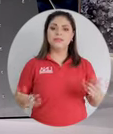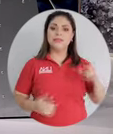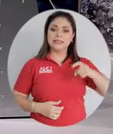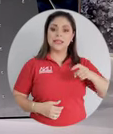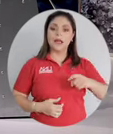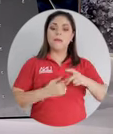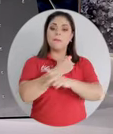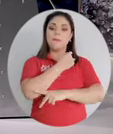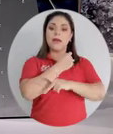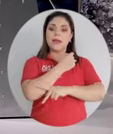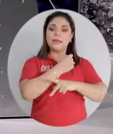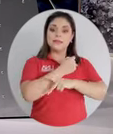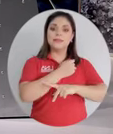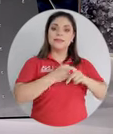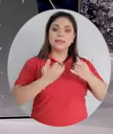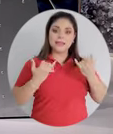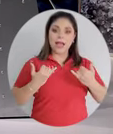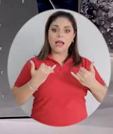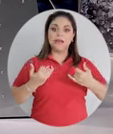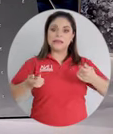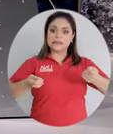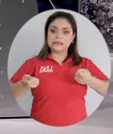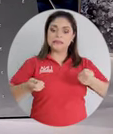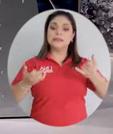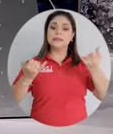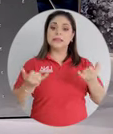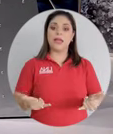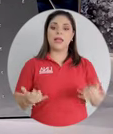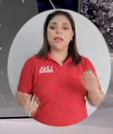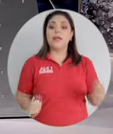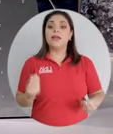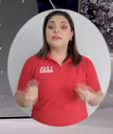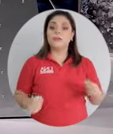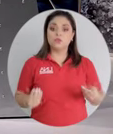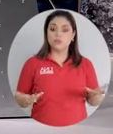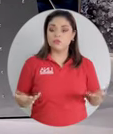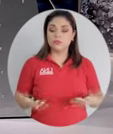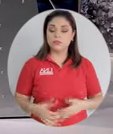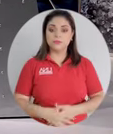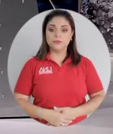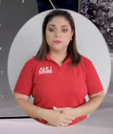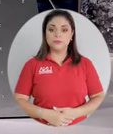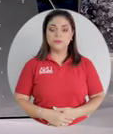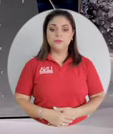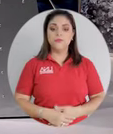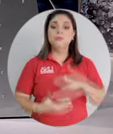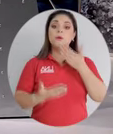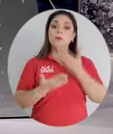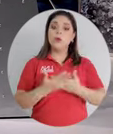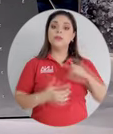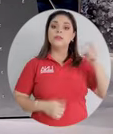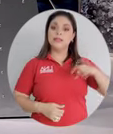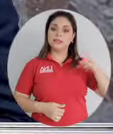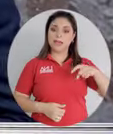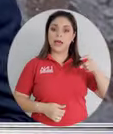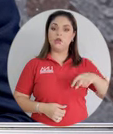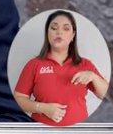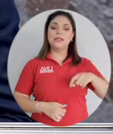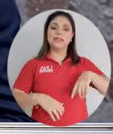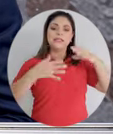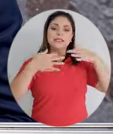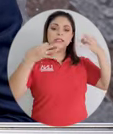atrás? O sea, hay tantas cosas que este país necesita que se tomen medidas ya. Sí. ¿Qué hacemos para que se hagan? Bueno,